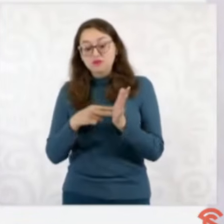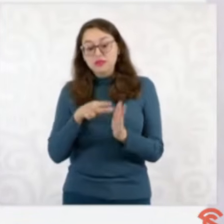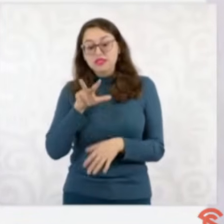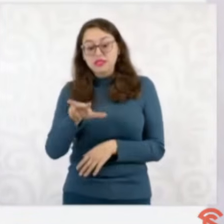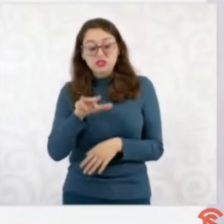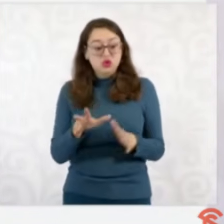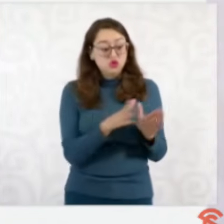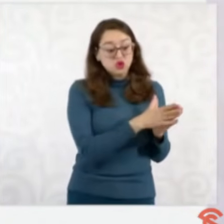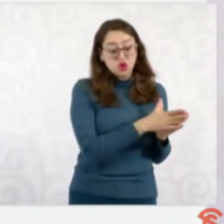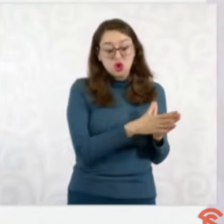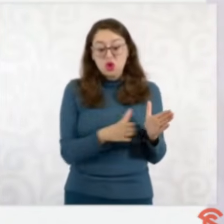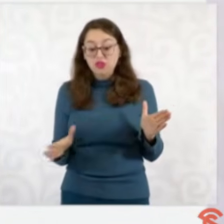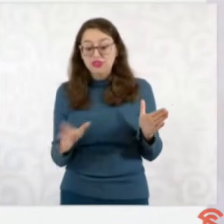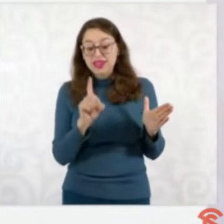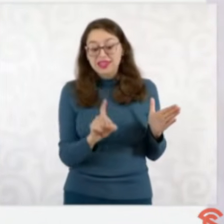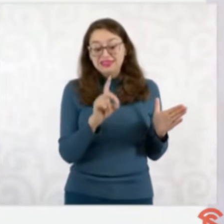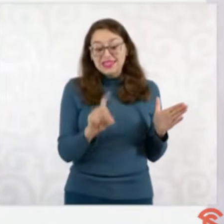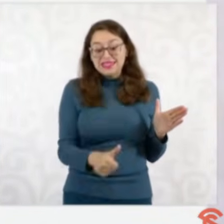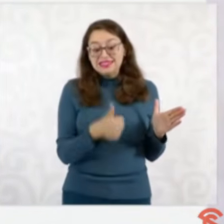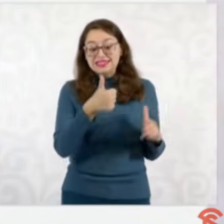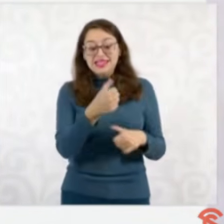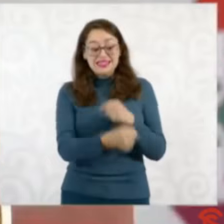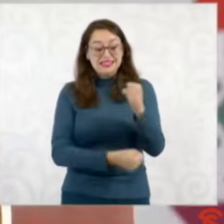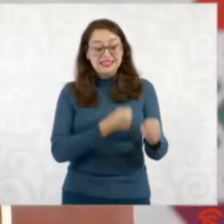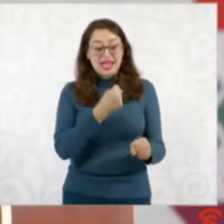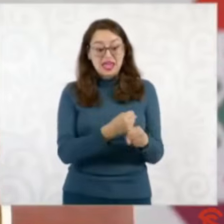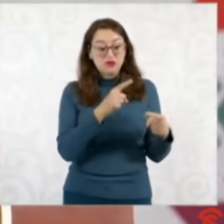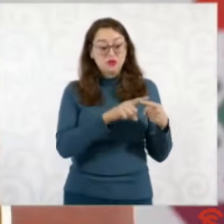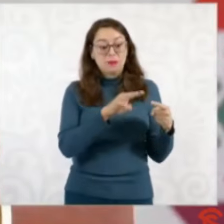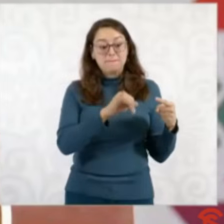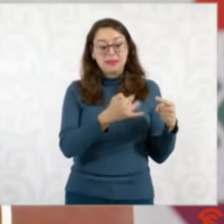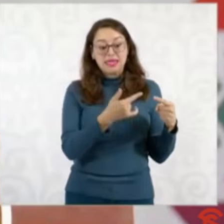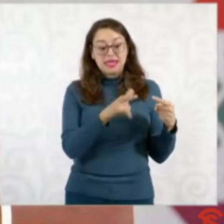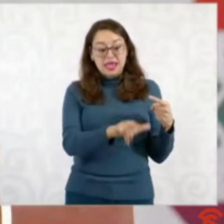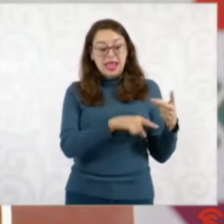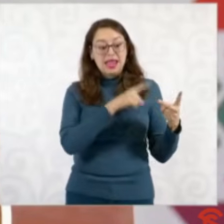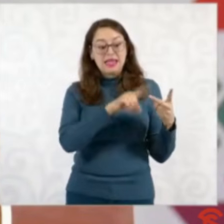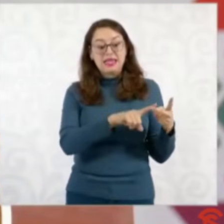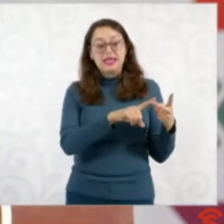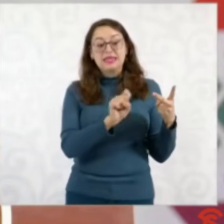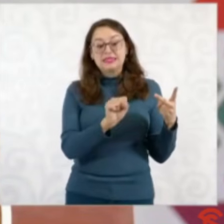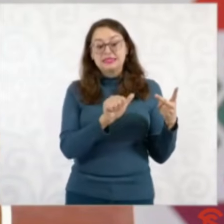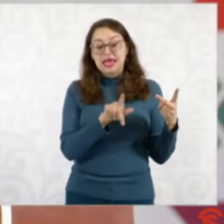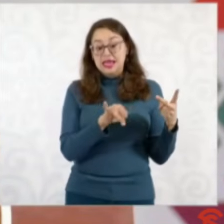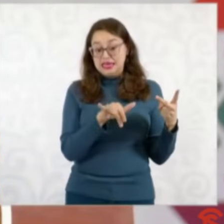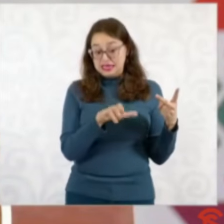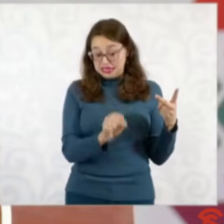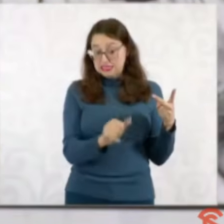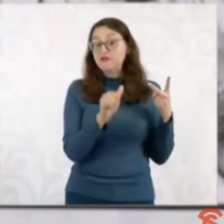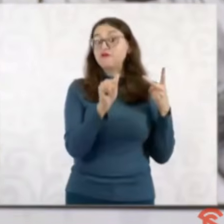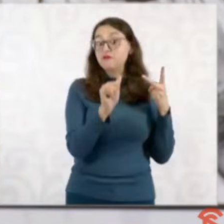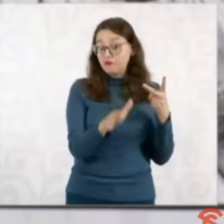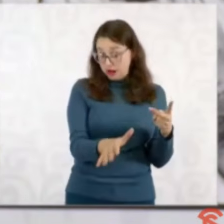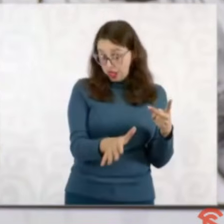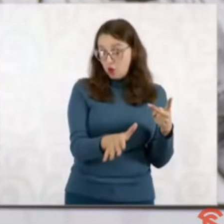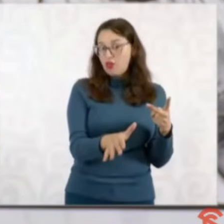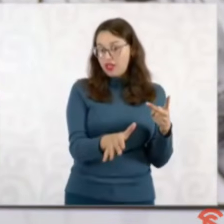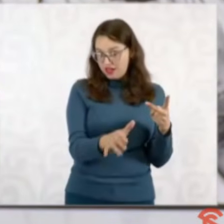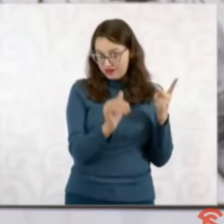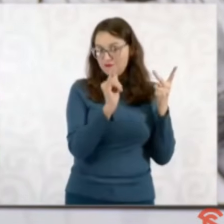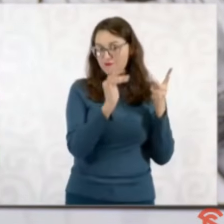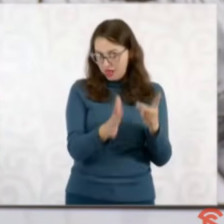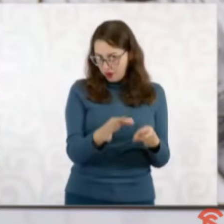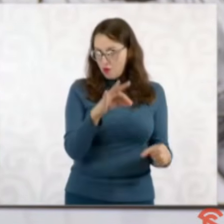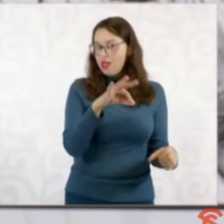6 sexenios, Miguel de la Madrid, Salinas de Gortari, que llega con un fraude electoral, porque debería de haber sido el ingeniero